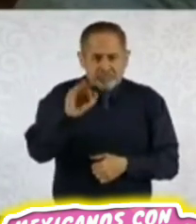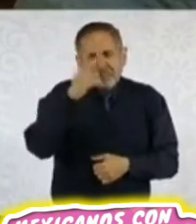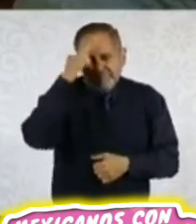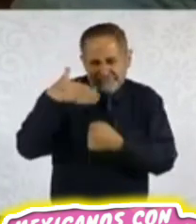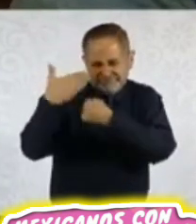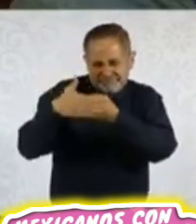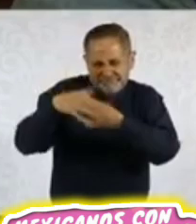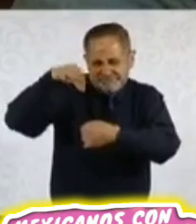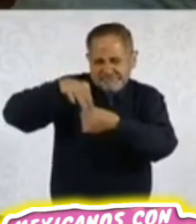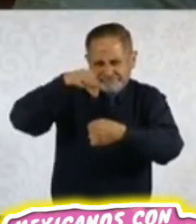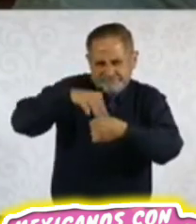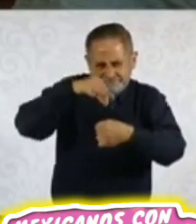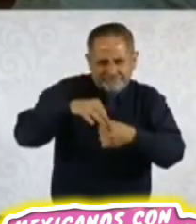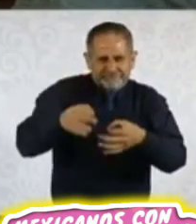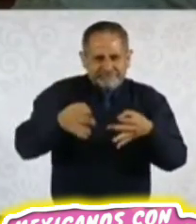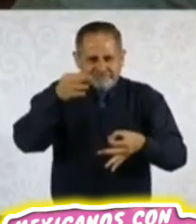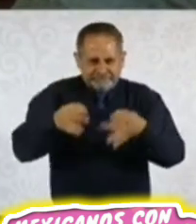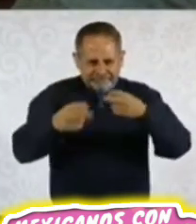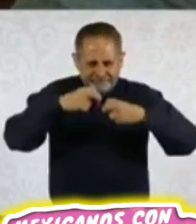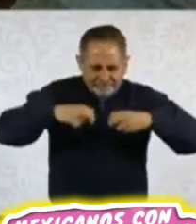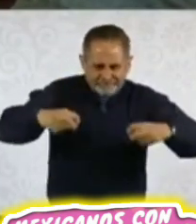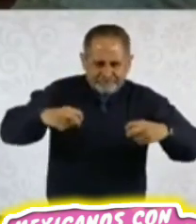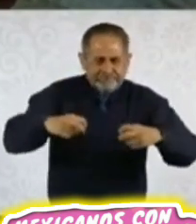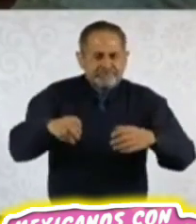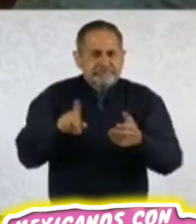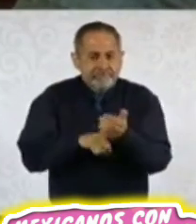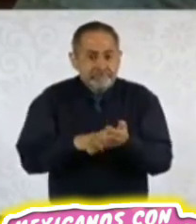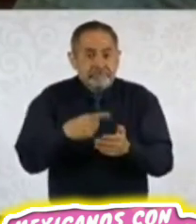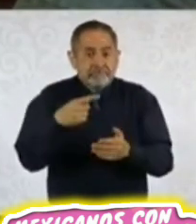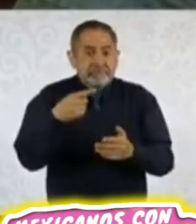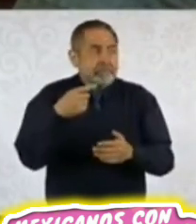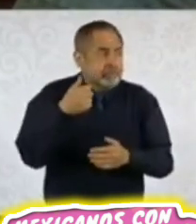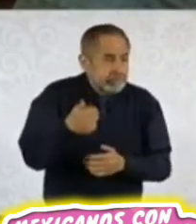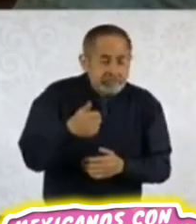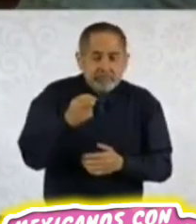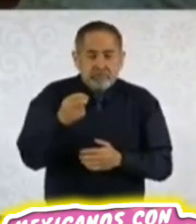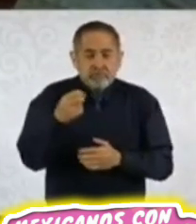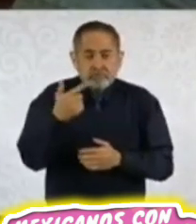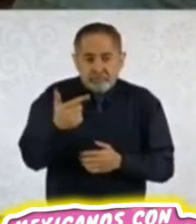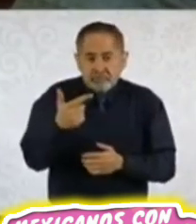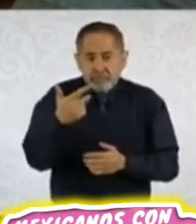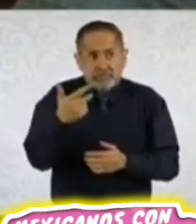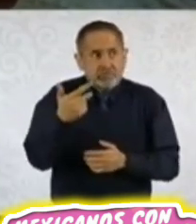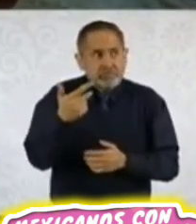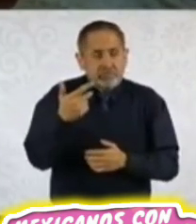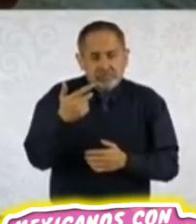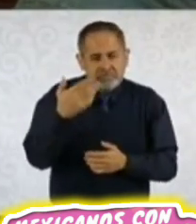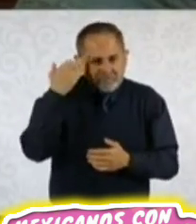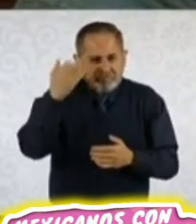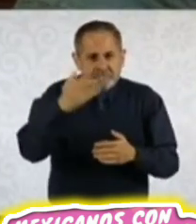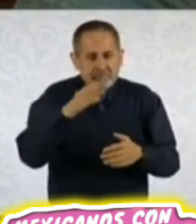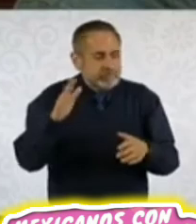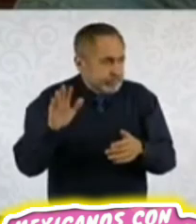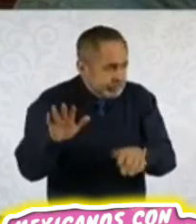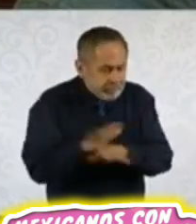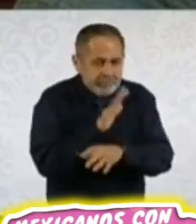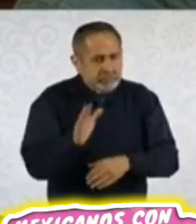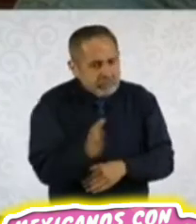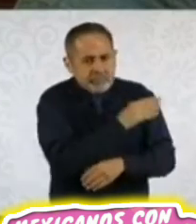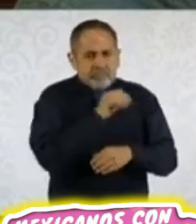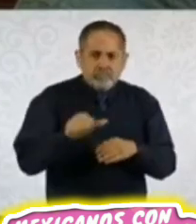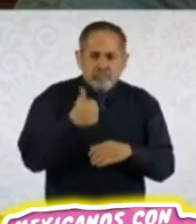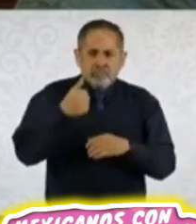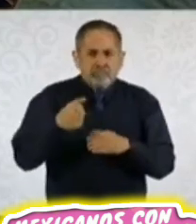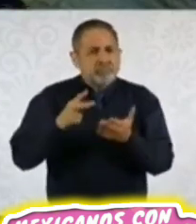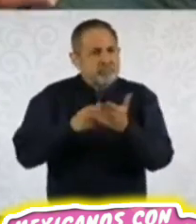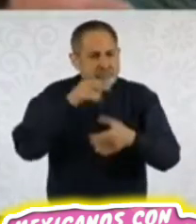magistrados tendríamos una nueva tanda cada 6 o cada 7 o cada determinados años de jueces